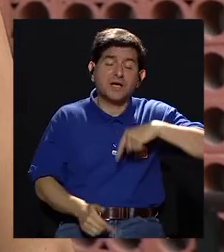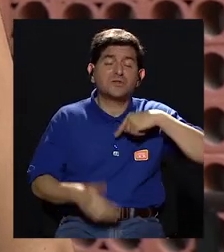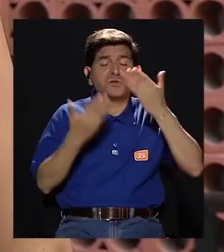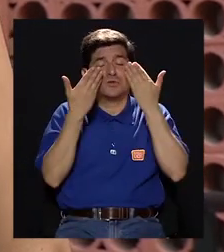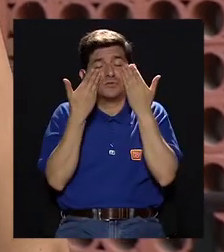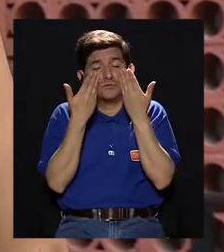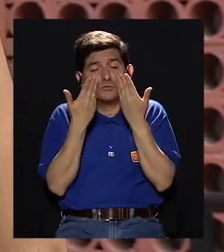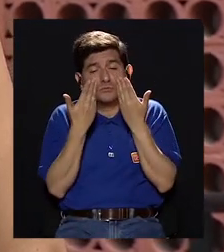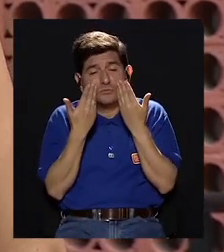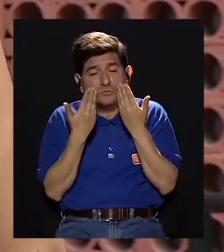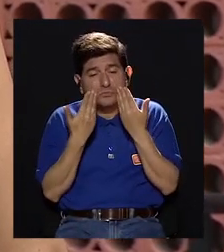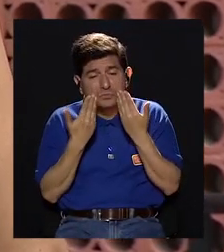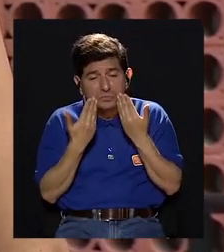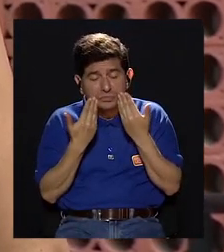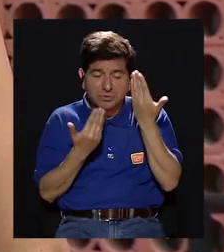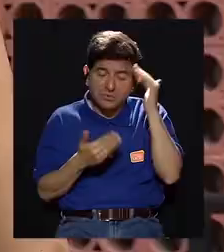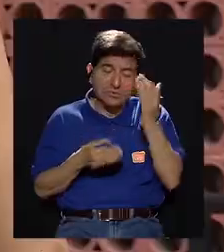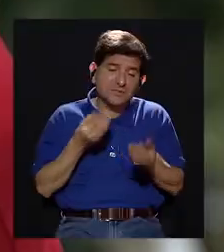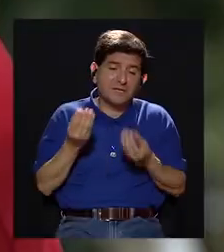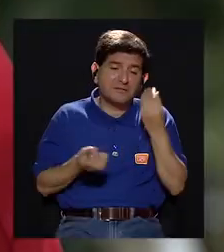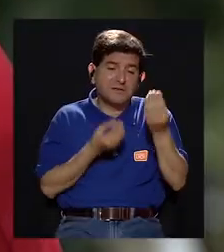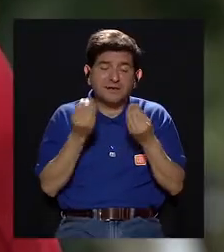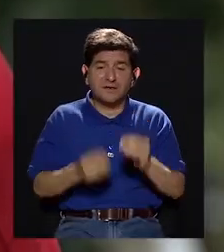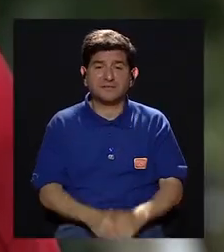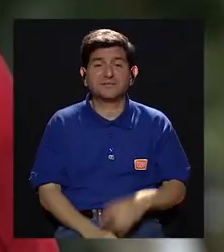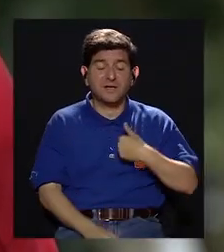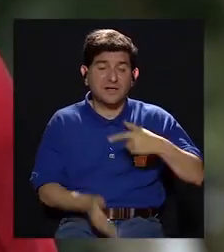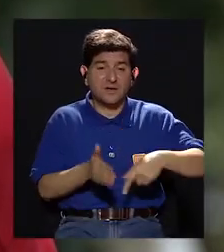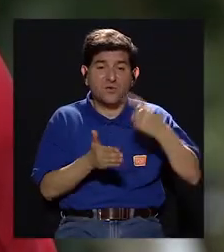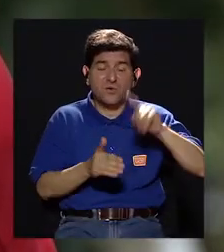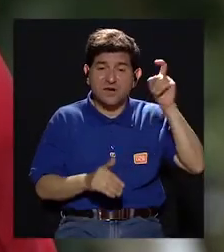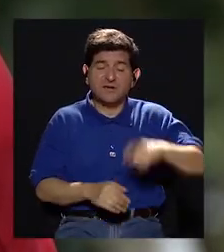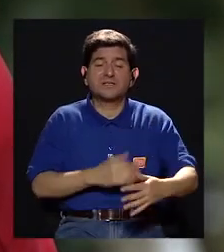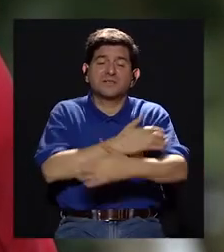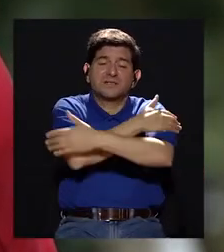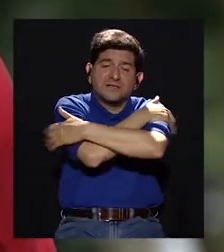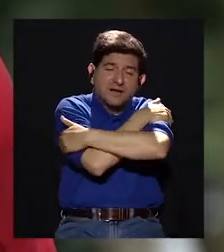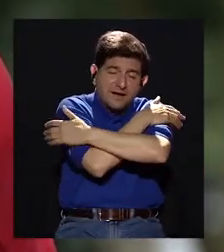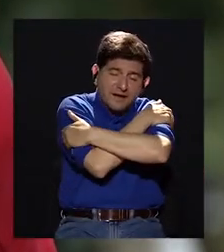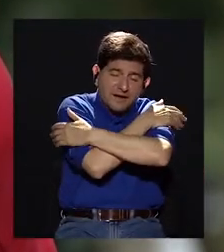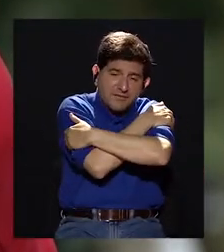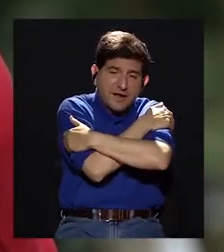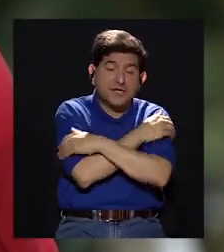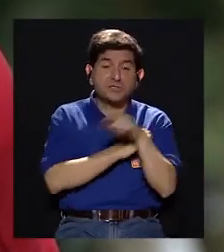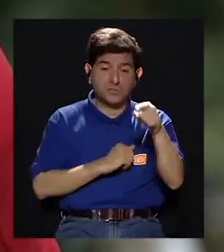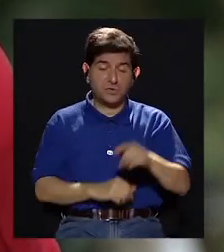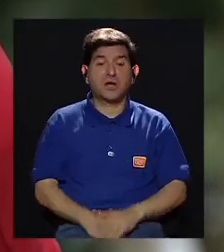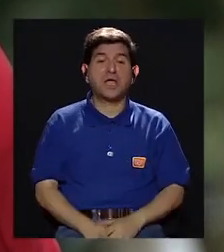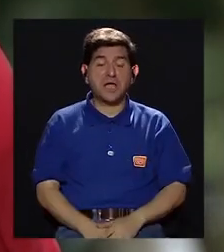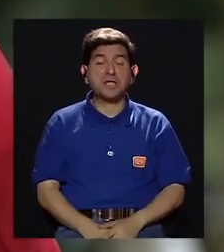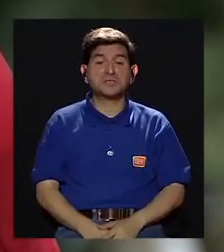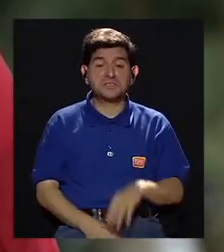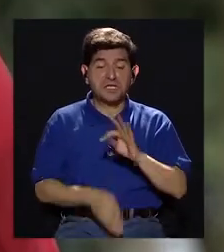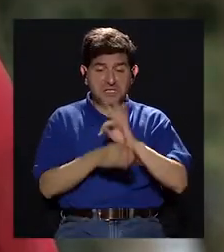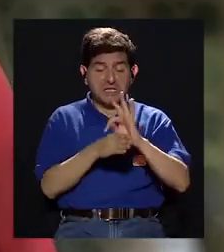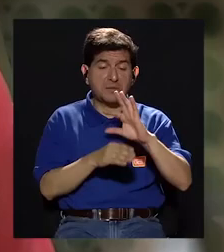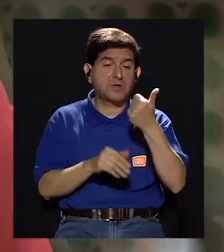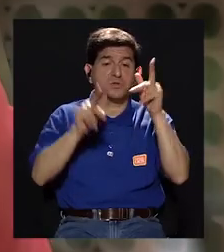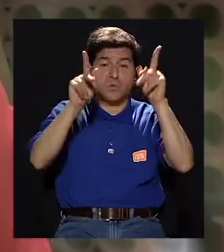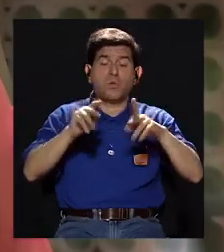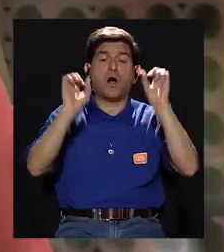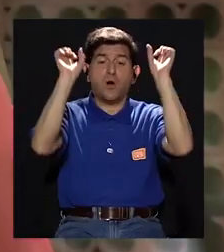muy tristes y no sabemos qué hacer, y eso es que uno a veces necesita un abrazo. Entonces pues nos podemos dar ese tratamiento o dárselo a